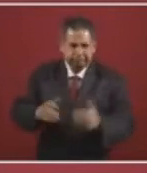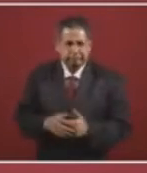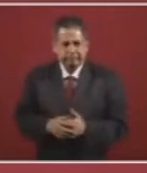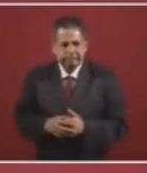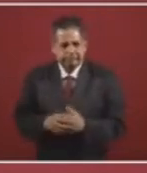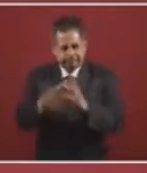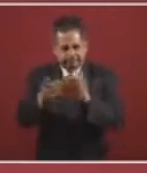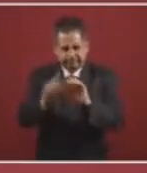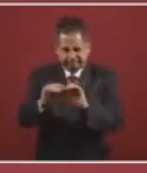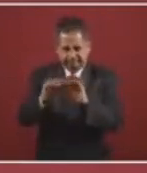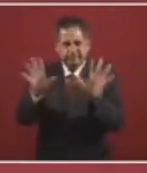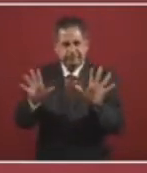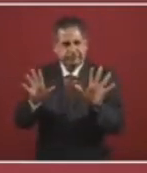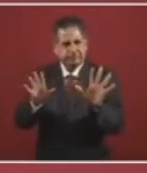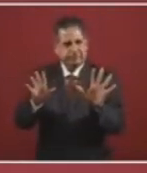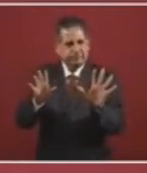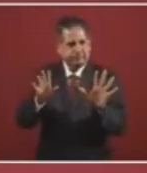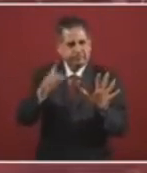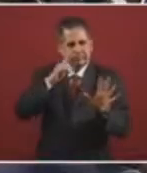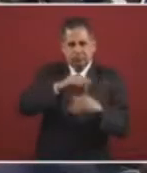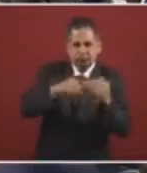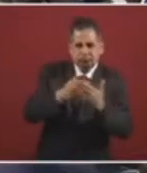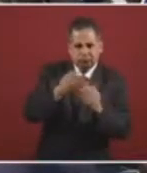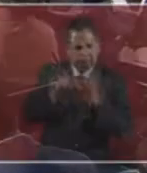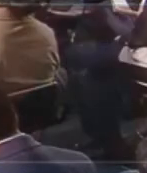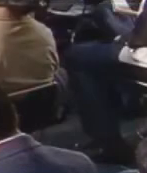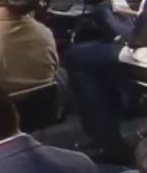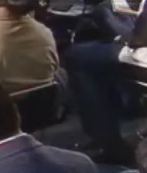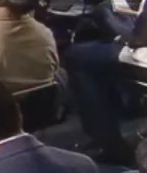cuentas claras y chocolate espeso.